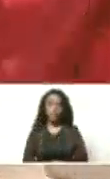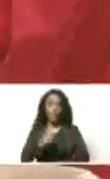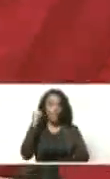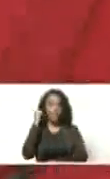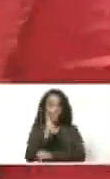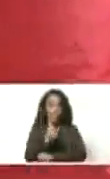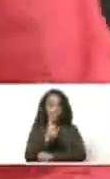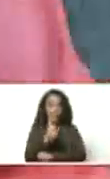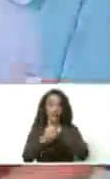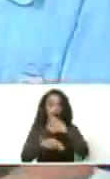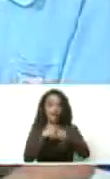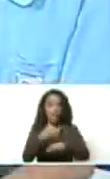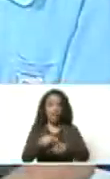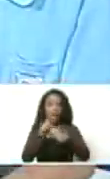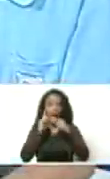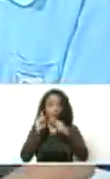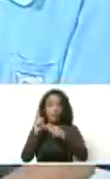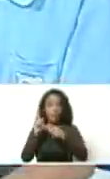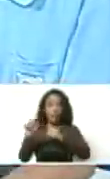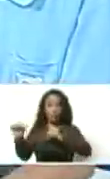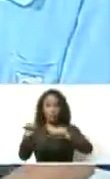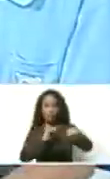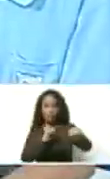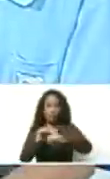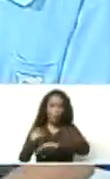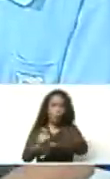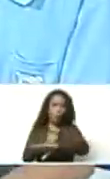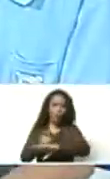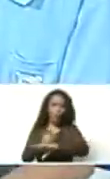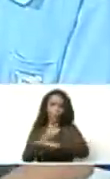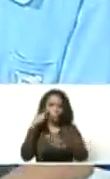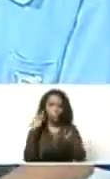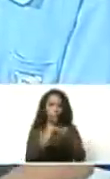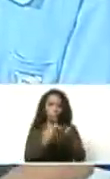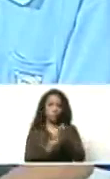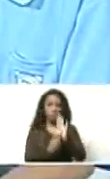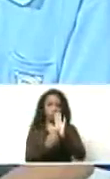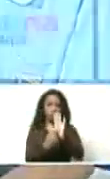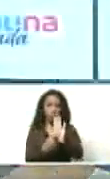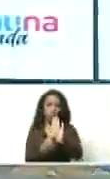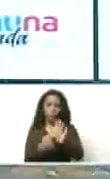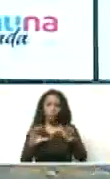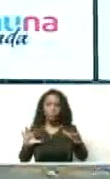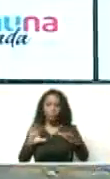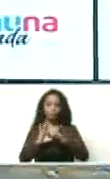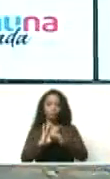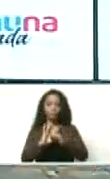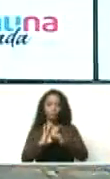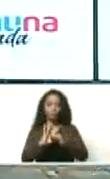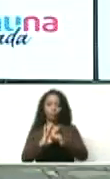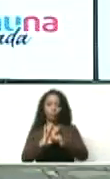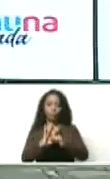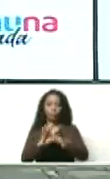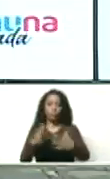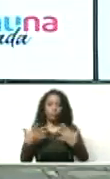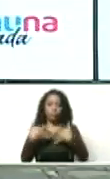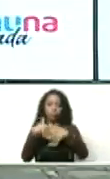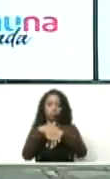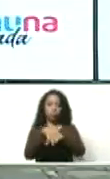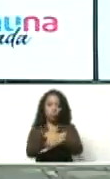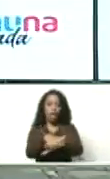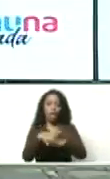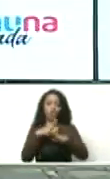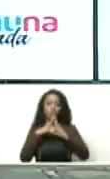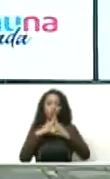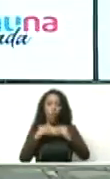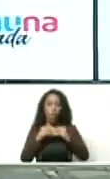un centro de nuestra acción de gobierno. Mostrar, unir, articular toda